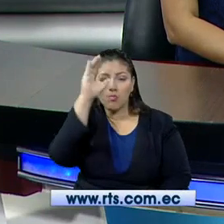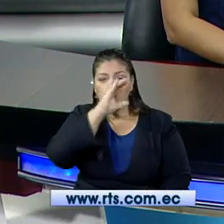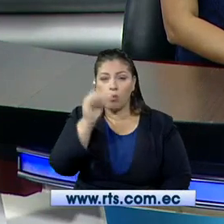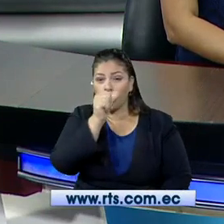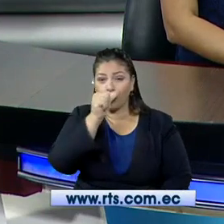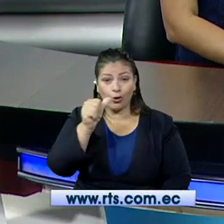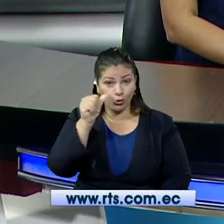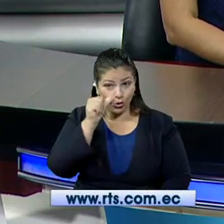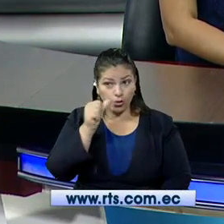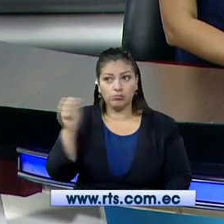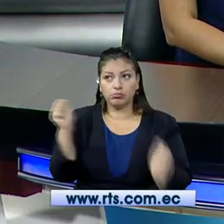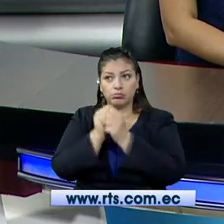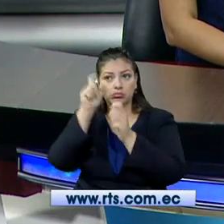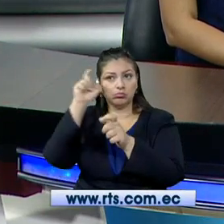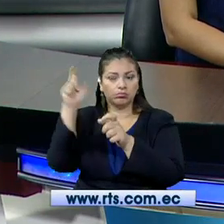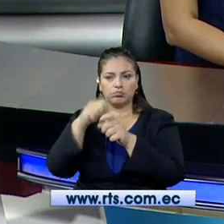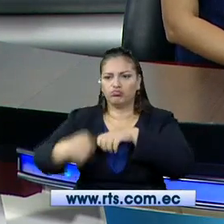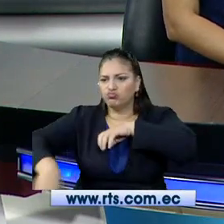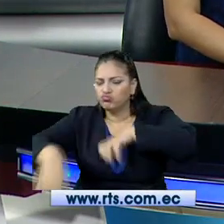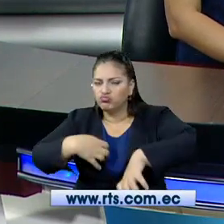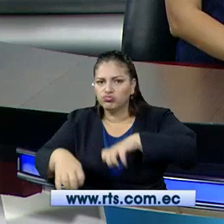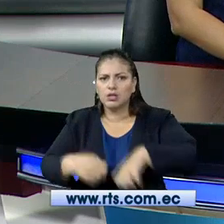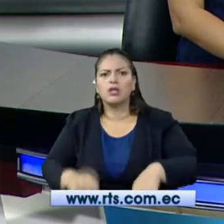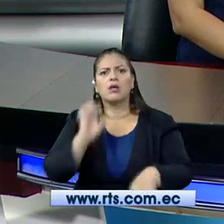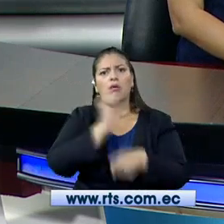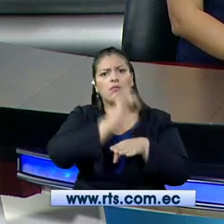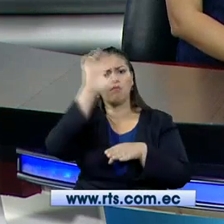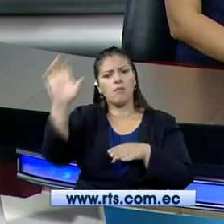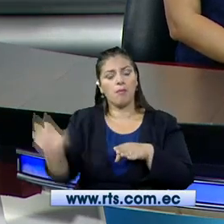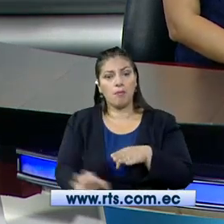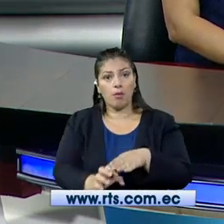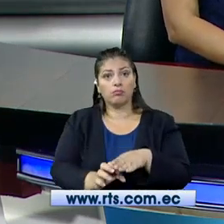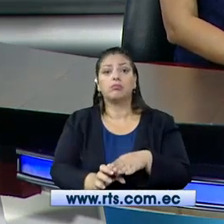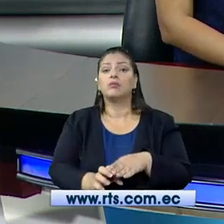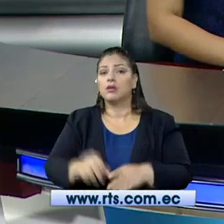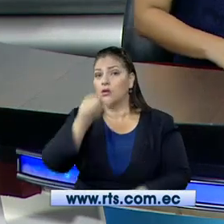del país. 17 personas fueron detenidas durante los operativos.